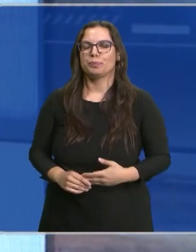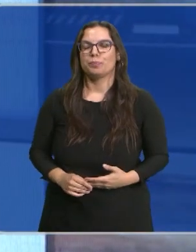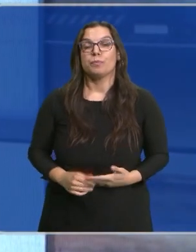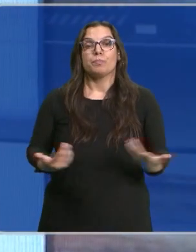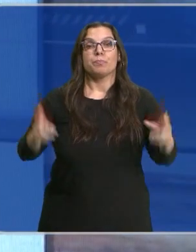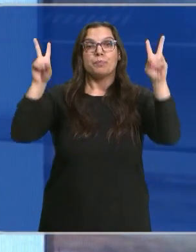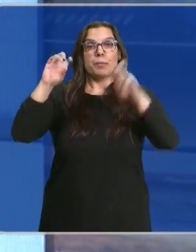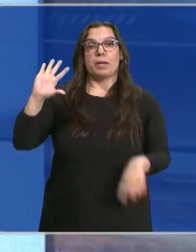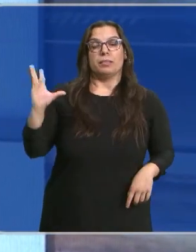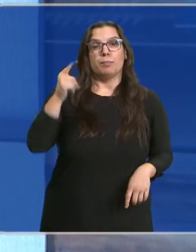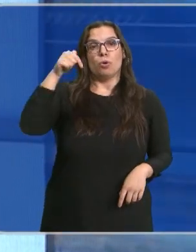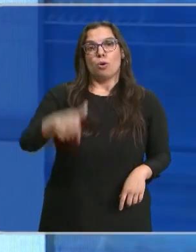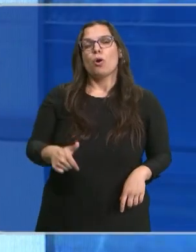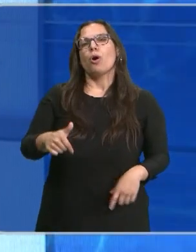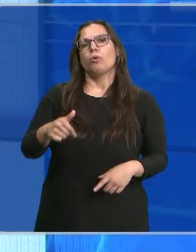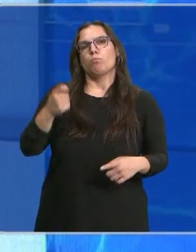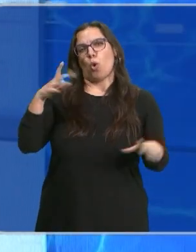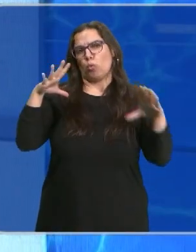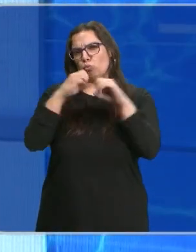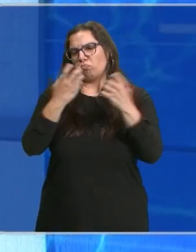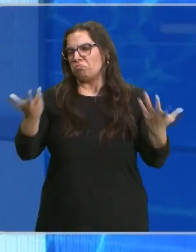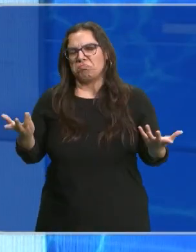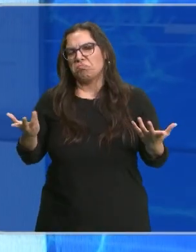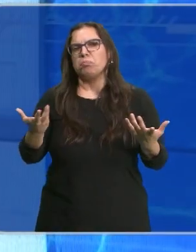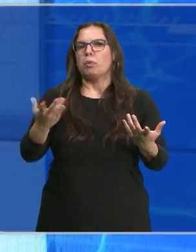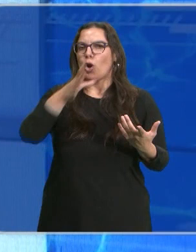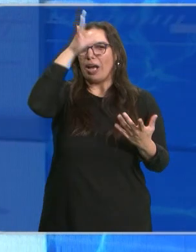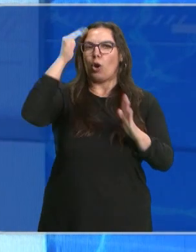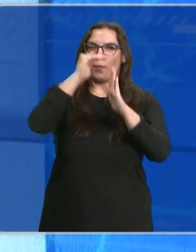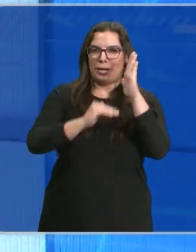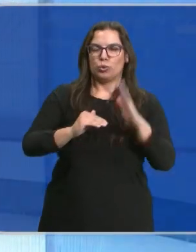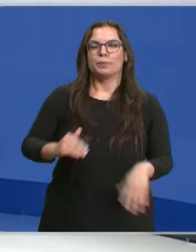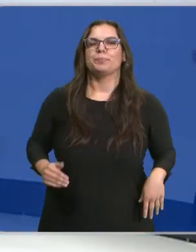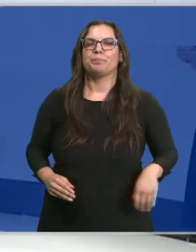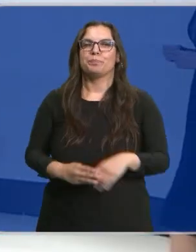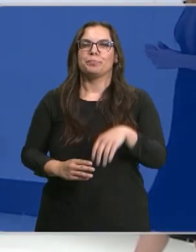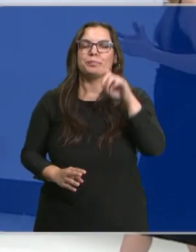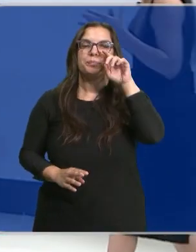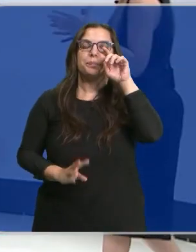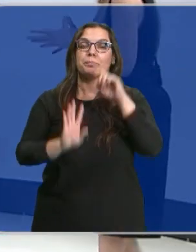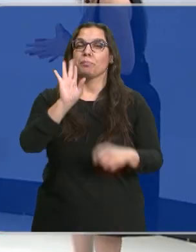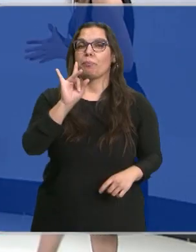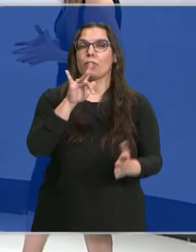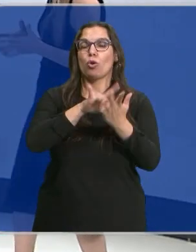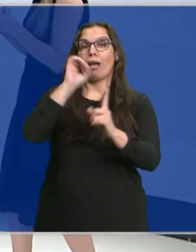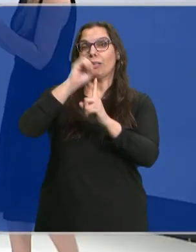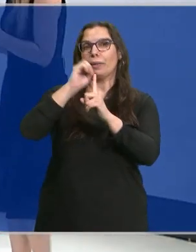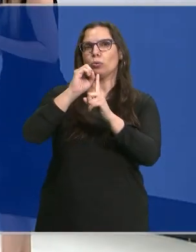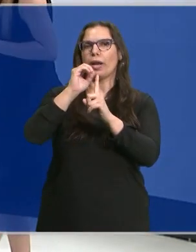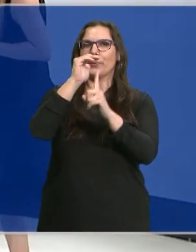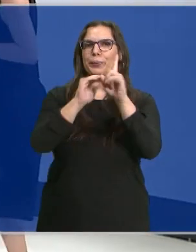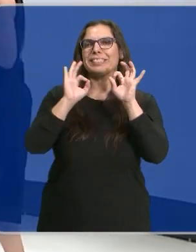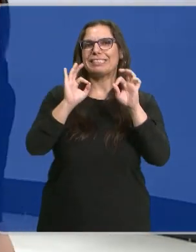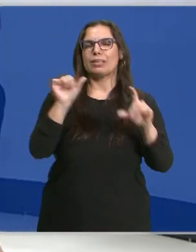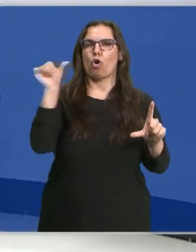Y en cuanto al tiempo, hoy está un poco más nublado pero hace menos calor. Silvia. Sí, tenemos esas temperaturas que bajan especialmente